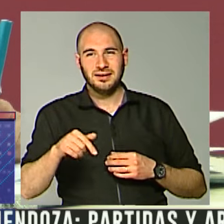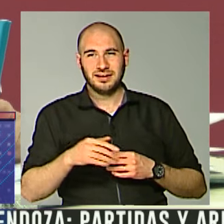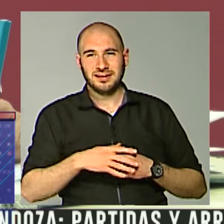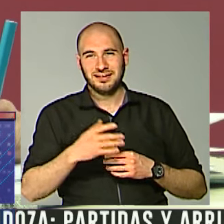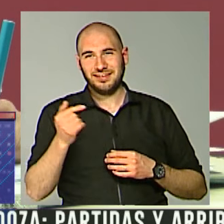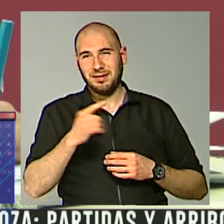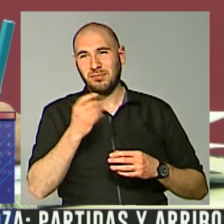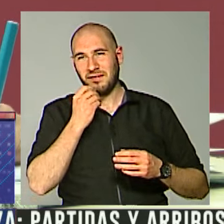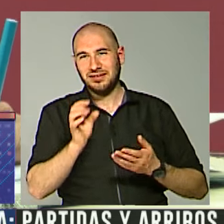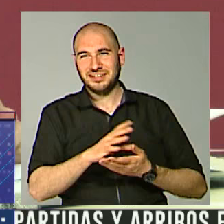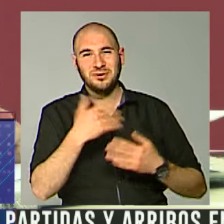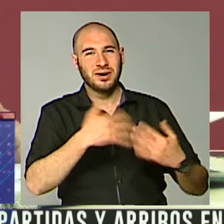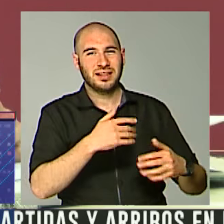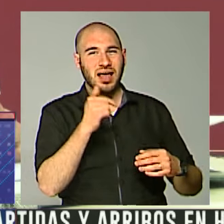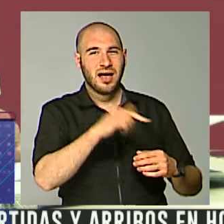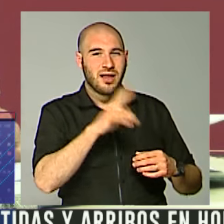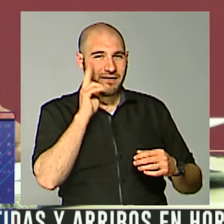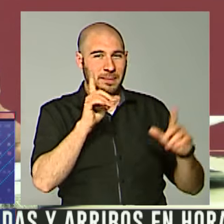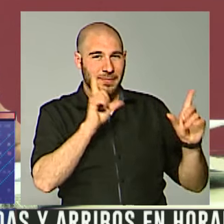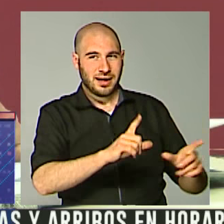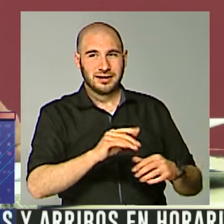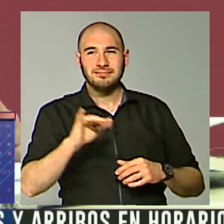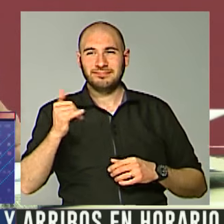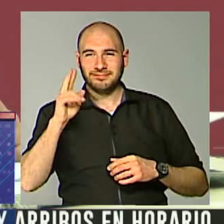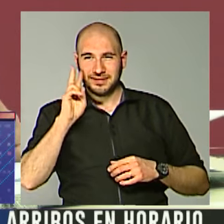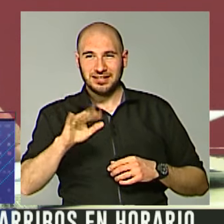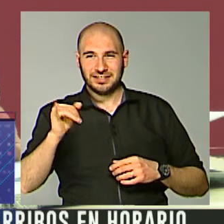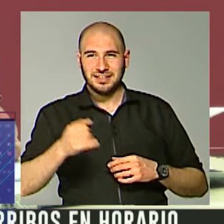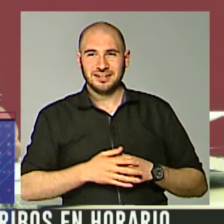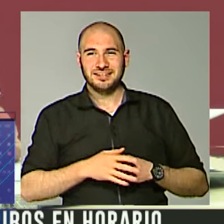por favor, a la salida. Urgente. Bueno, ahora vamos a repasar las placas, ¿le parece? ¿Le parece que sí? Sí, vamos a las placas.